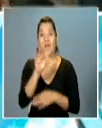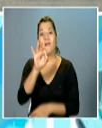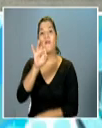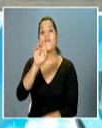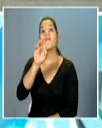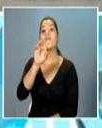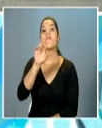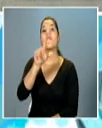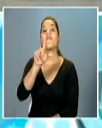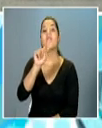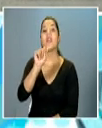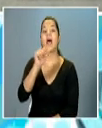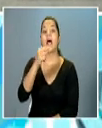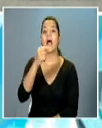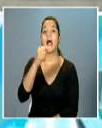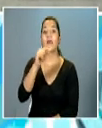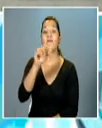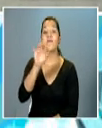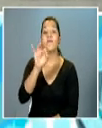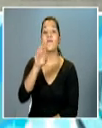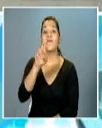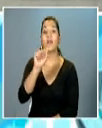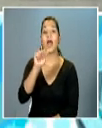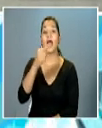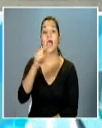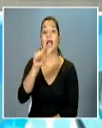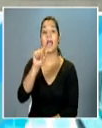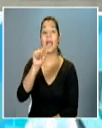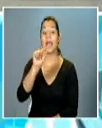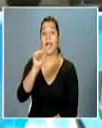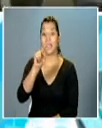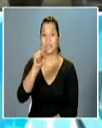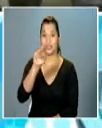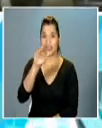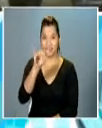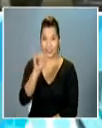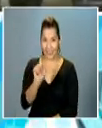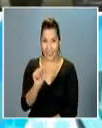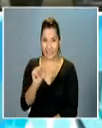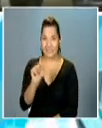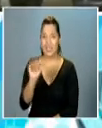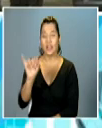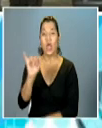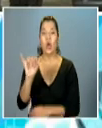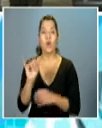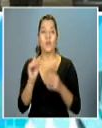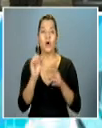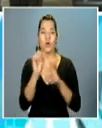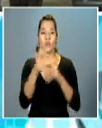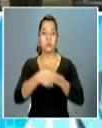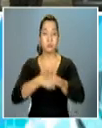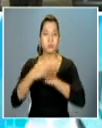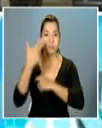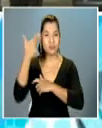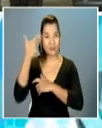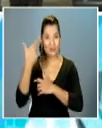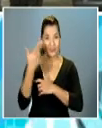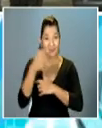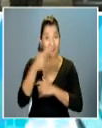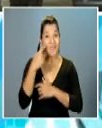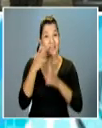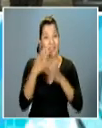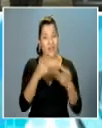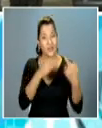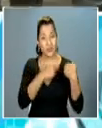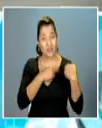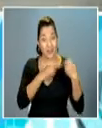Porque resulta que los casos de flagrancia son, digamos, los delitos que suceden todos los días y a cada rato. Entonces, los delincuentes son juzgados prácticamente de forma